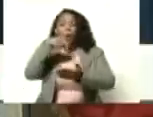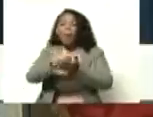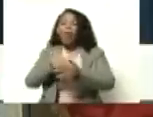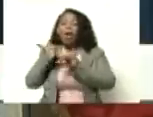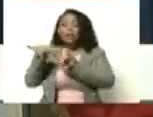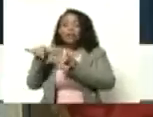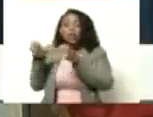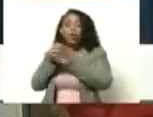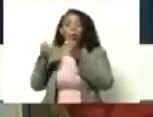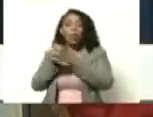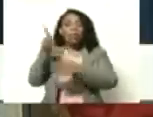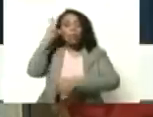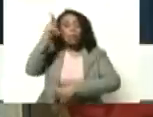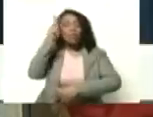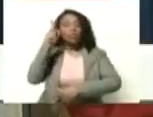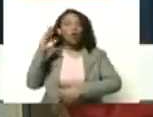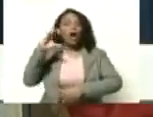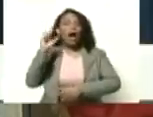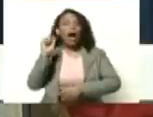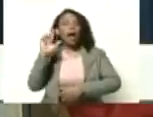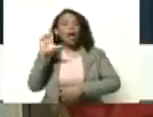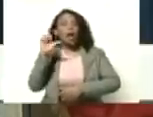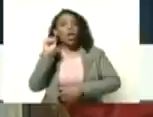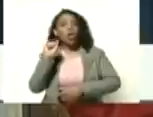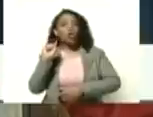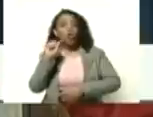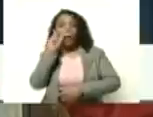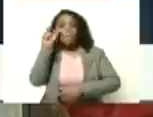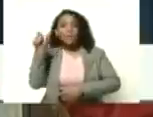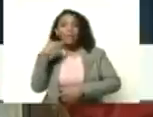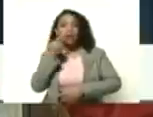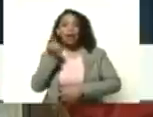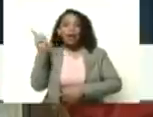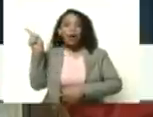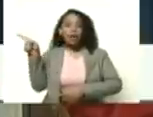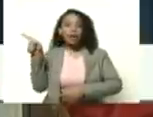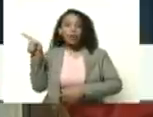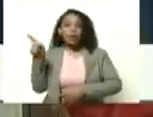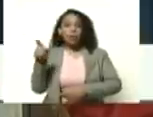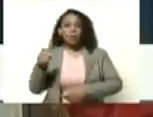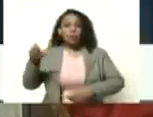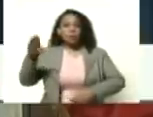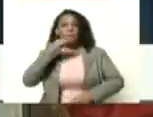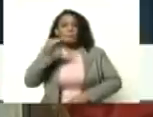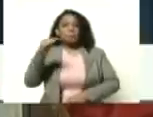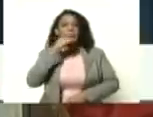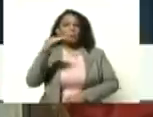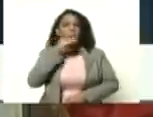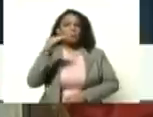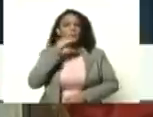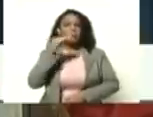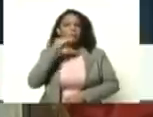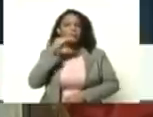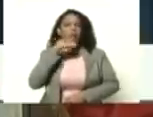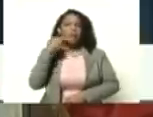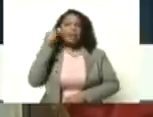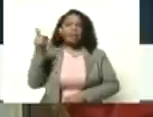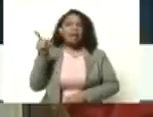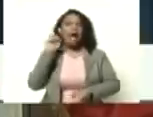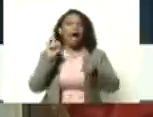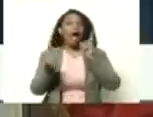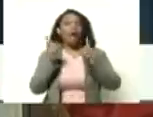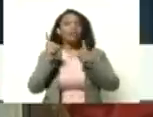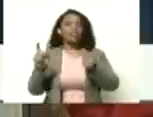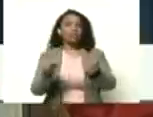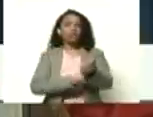del profesor carlos lanz manifestaba su enojo y hasta muchas veces